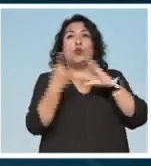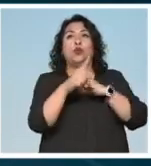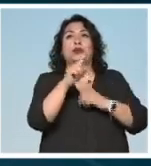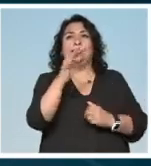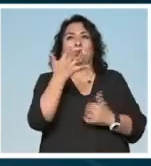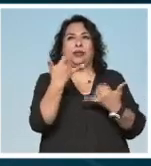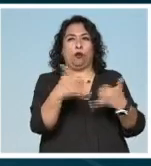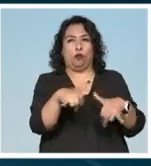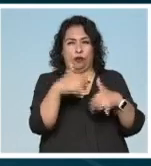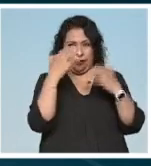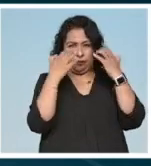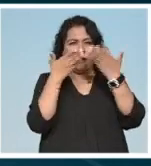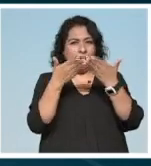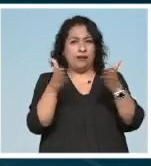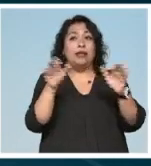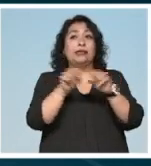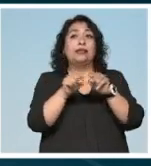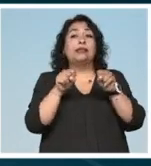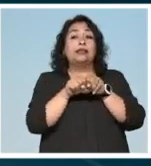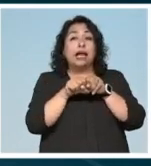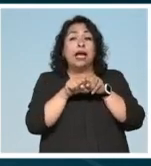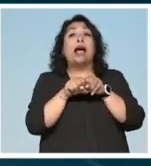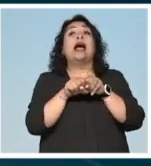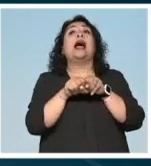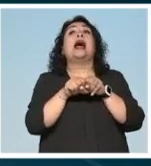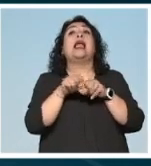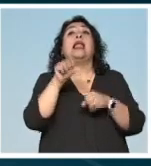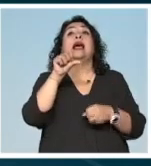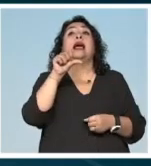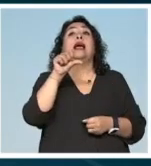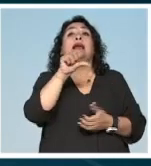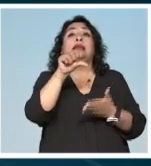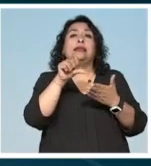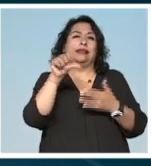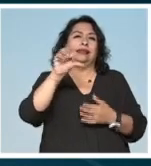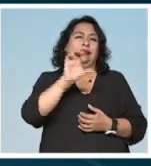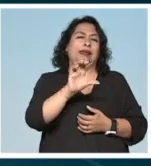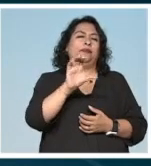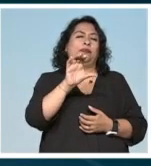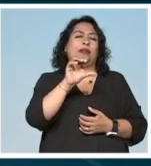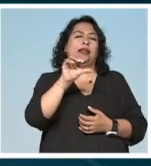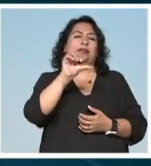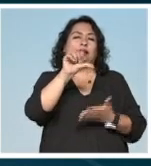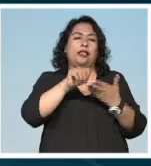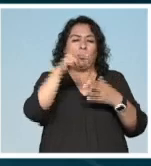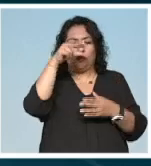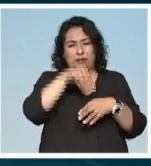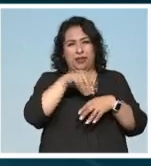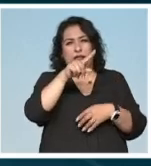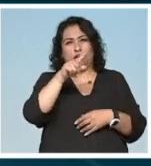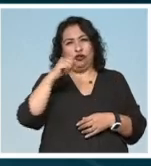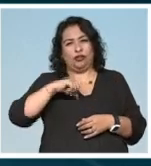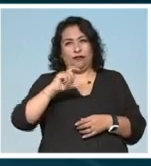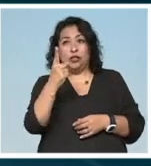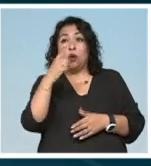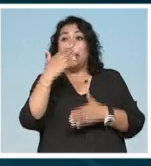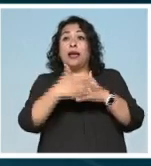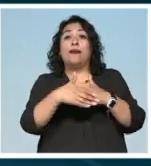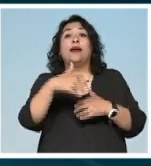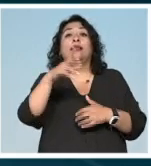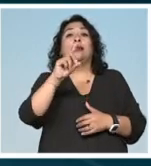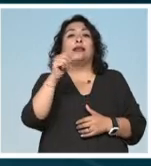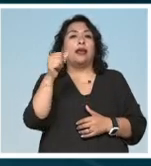150 Juguetes estará abierta en la sala de exposiciones del Centro Médico Siglo XXI hasta el 30 de abril de 2024.